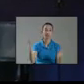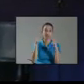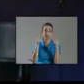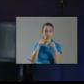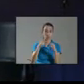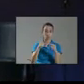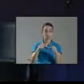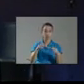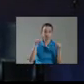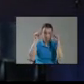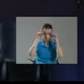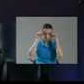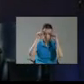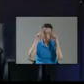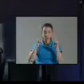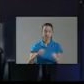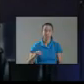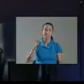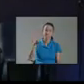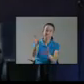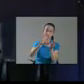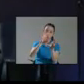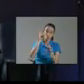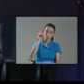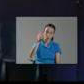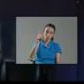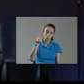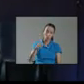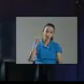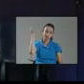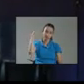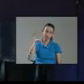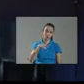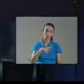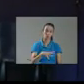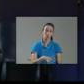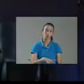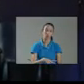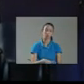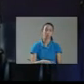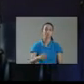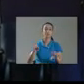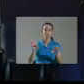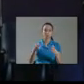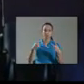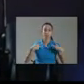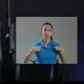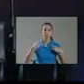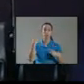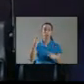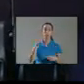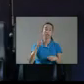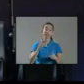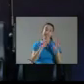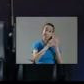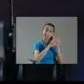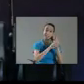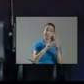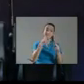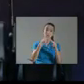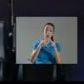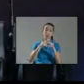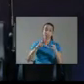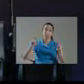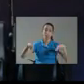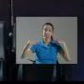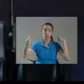dieron? 10. Y más encima le dieron 10 ciudades. ¿Se quiere más? Entonces Rafita levantó